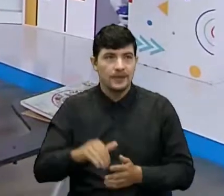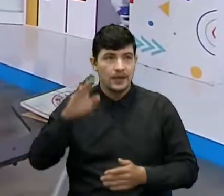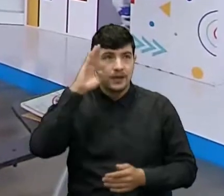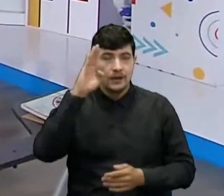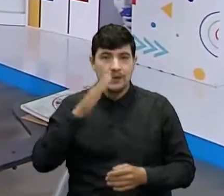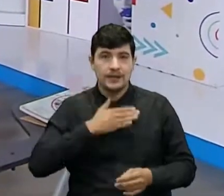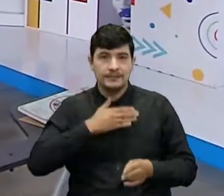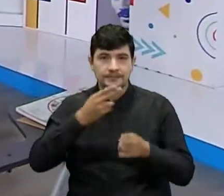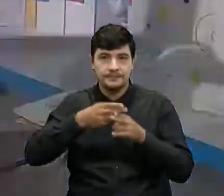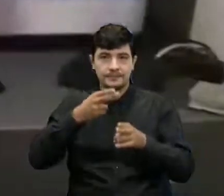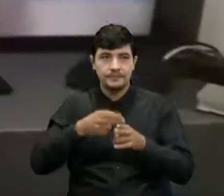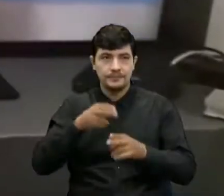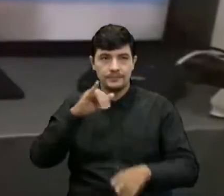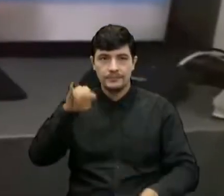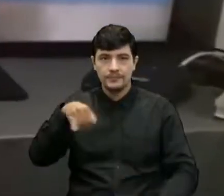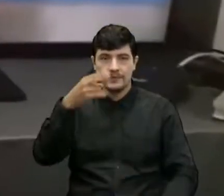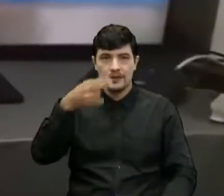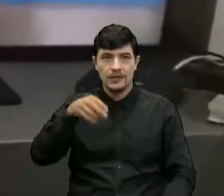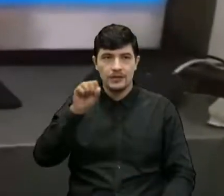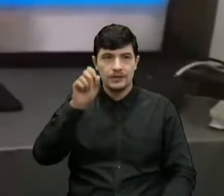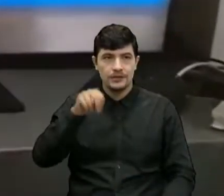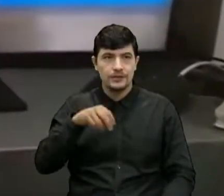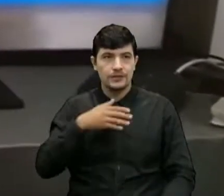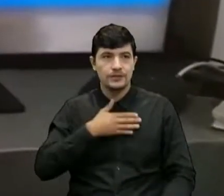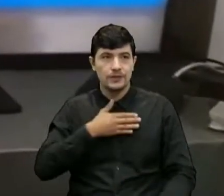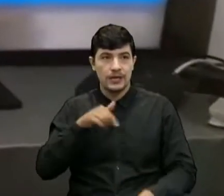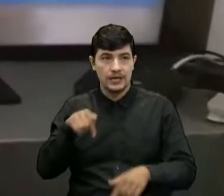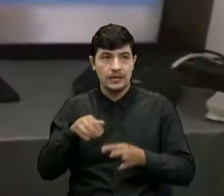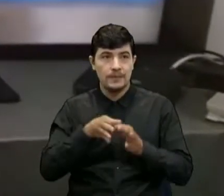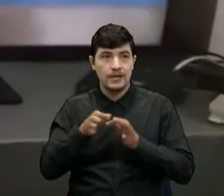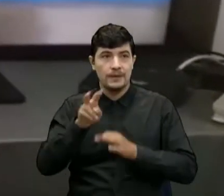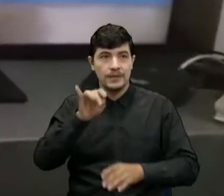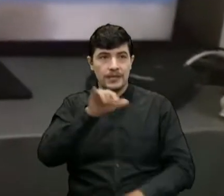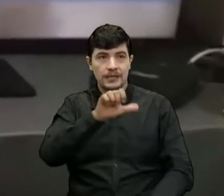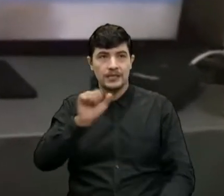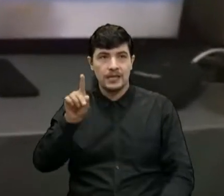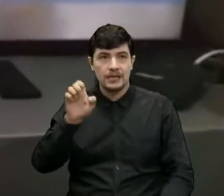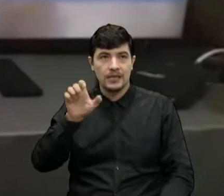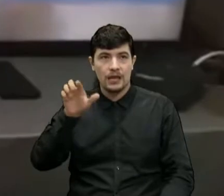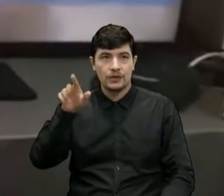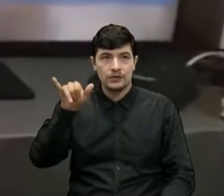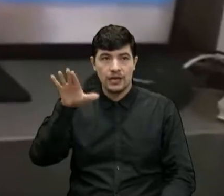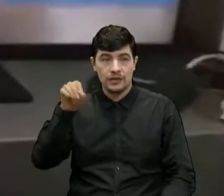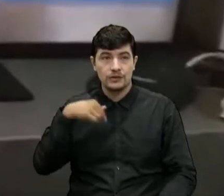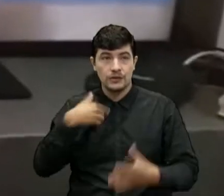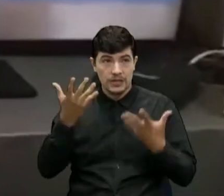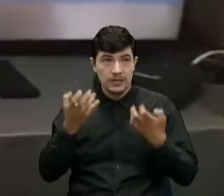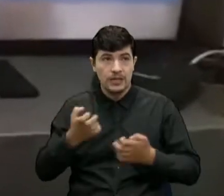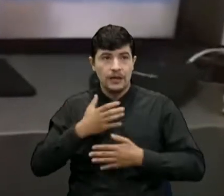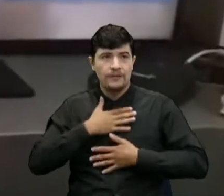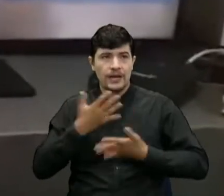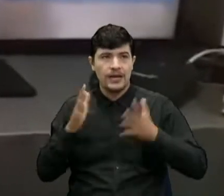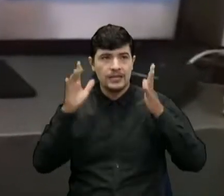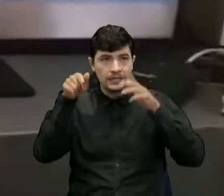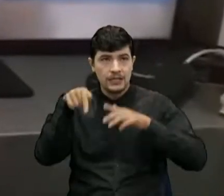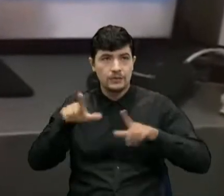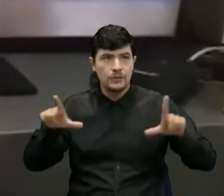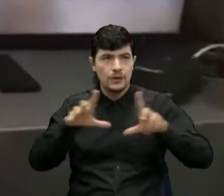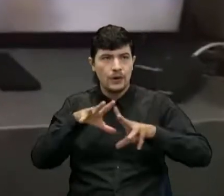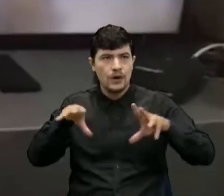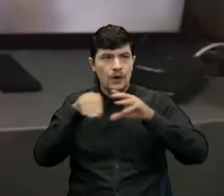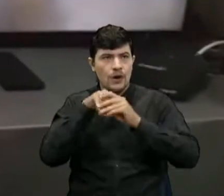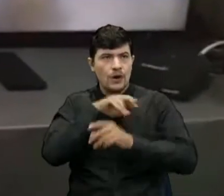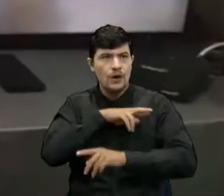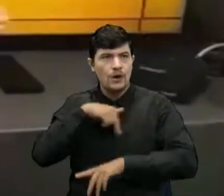Mi nombre es Javier Cortés Monroy De Villa del Rosario Y quiero felicitar El canal Tropos El espacio educativo Ya que podemos